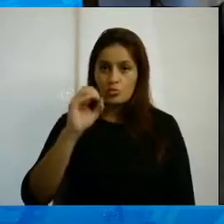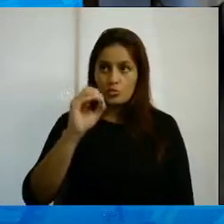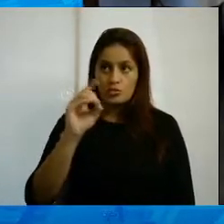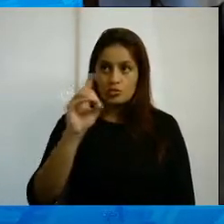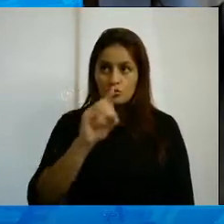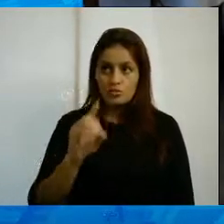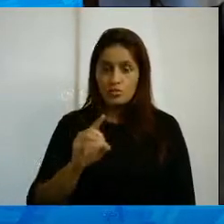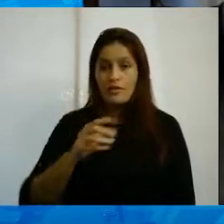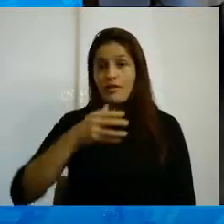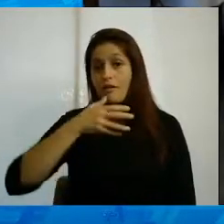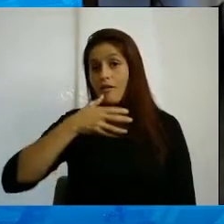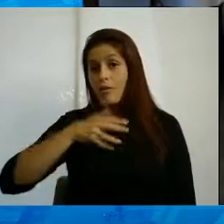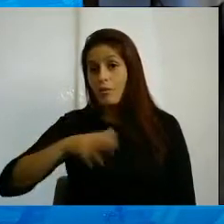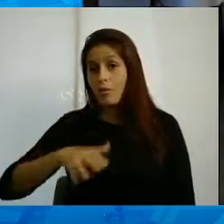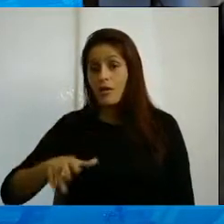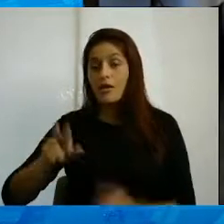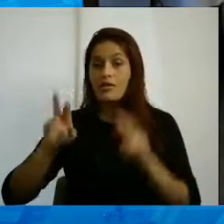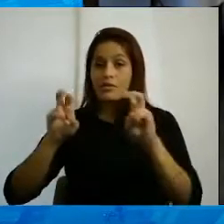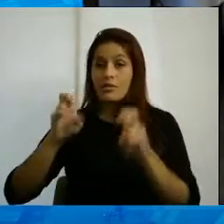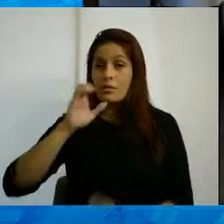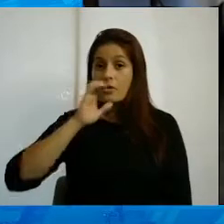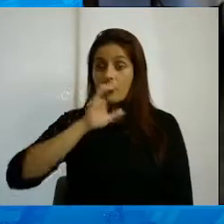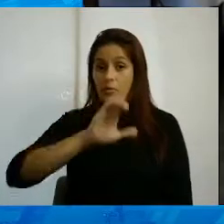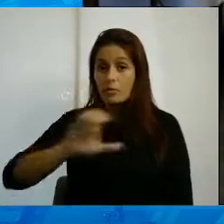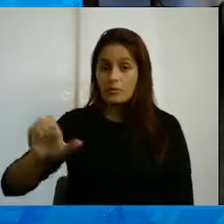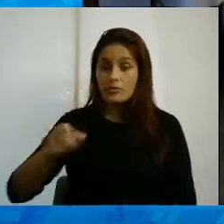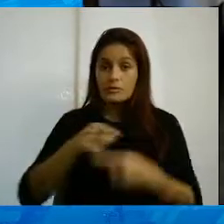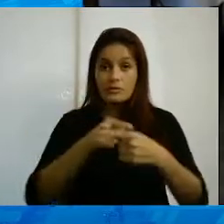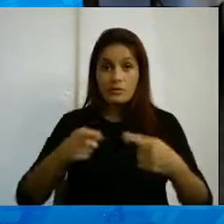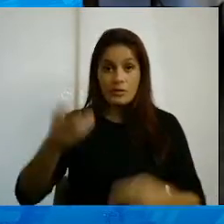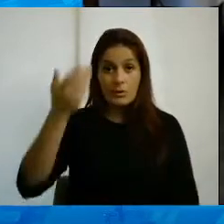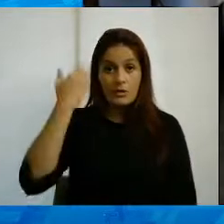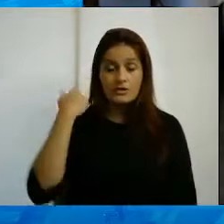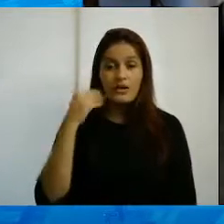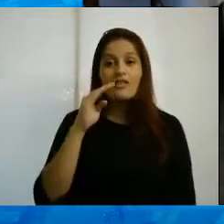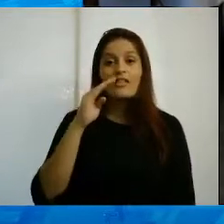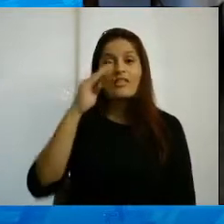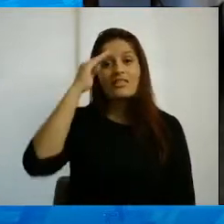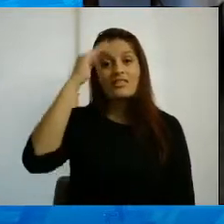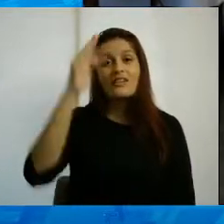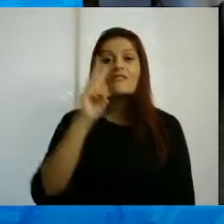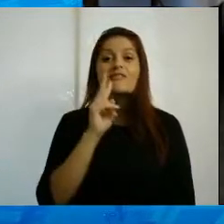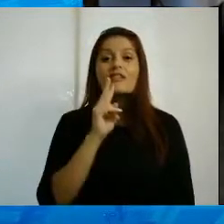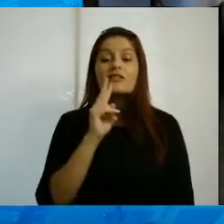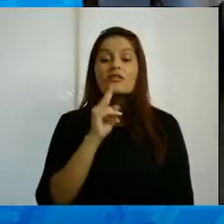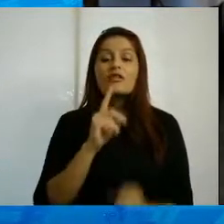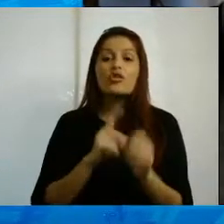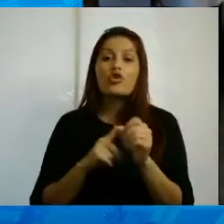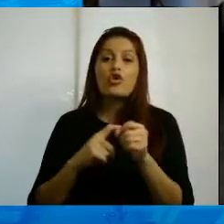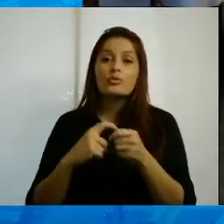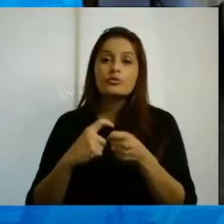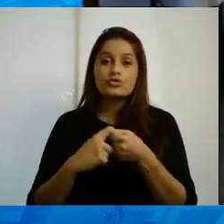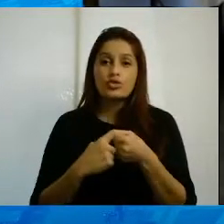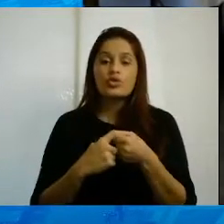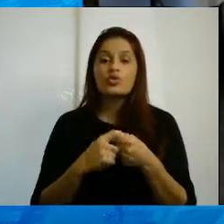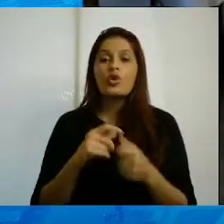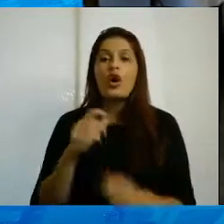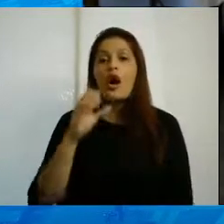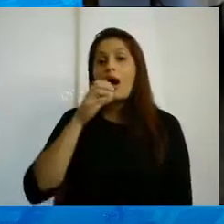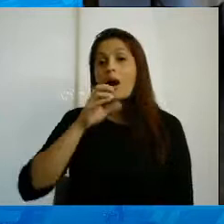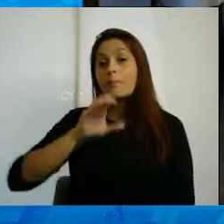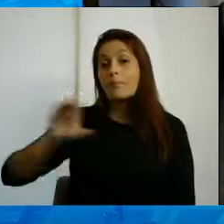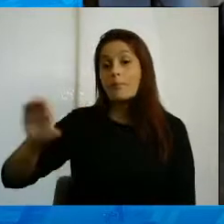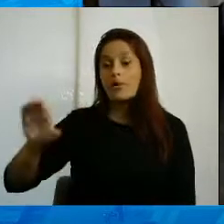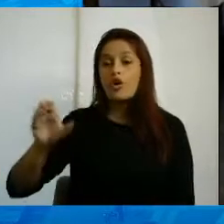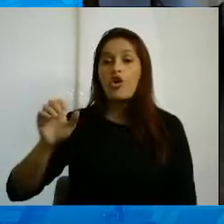de agua, sobre todo en el sector rural. La semana pasada, el día viernes, fuimos a la Comisión Rural del Consejo Regional, en donde